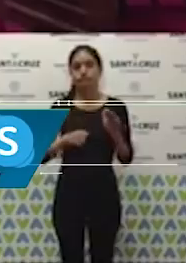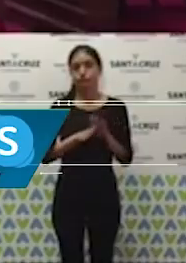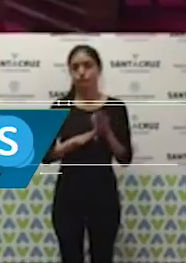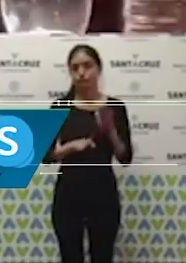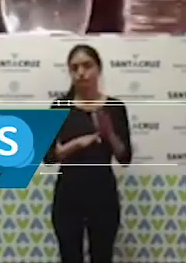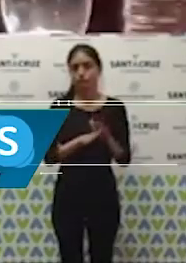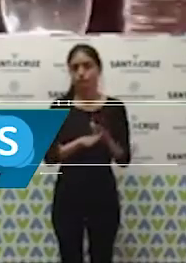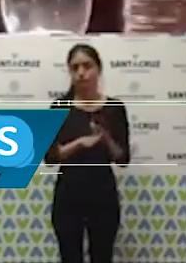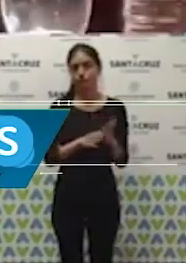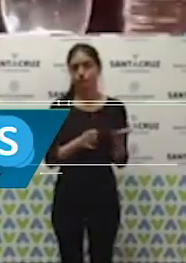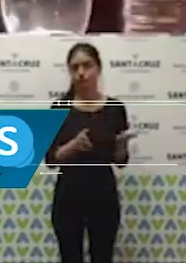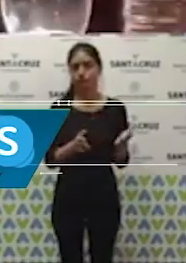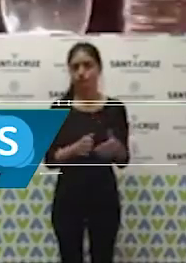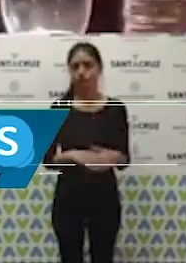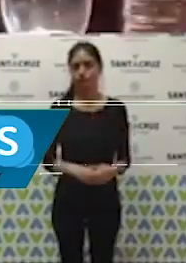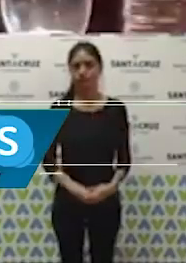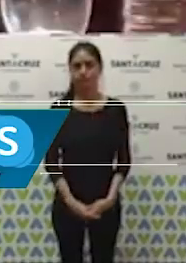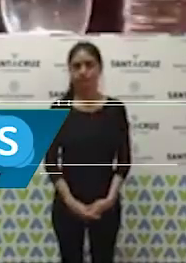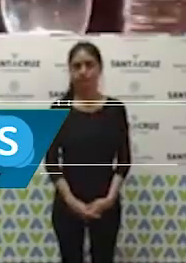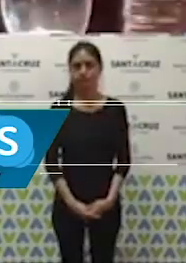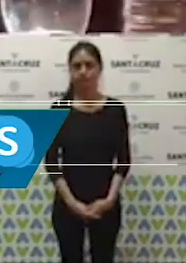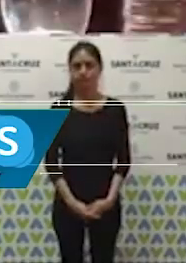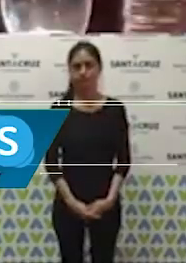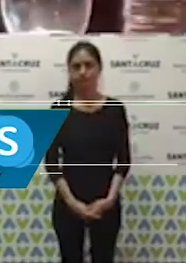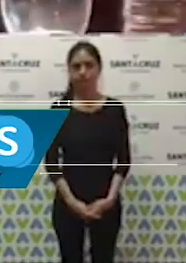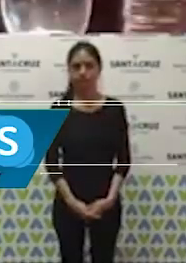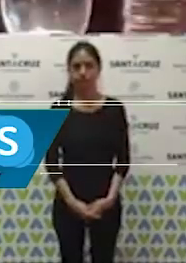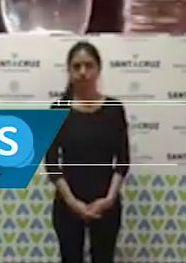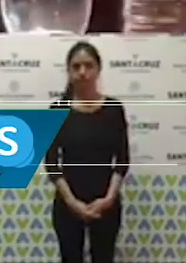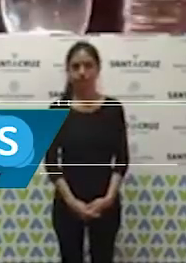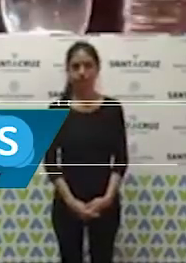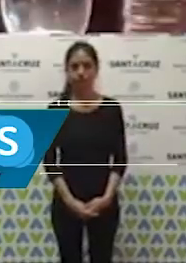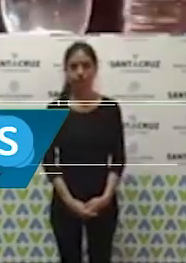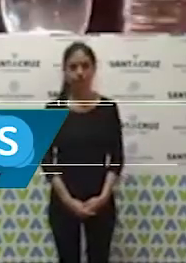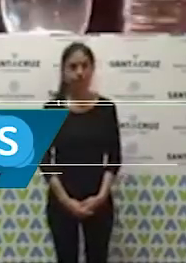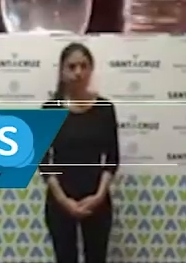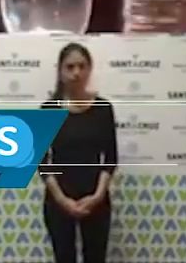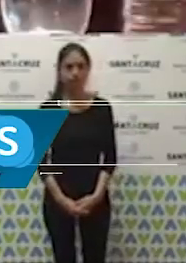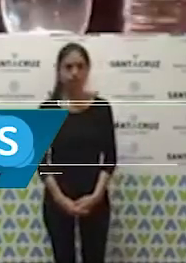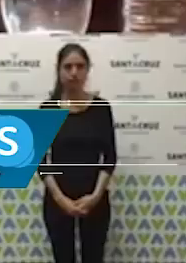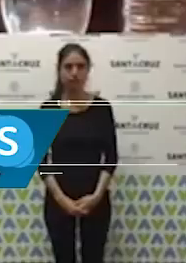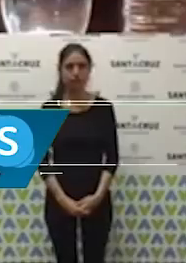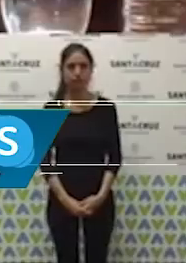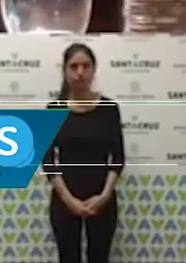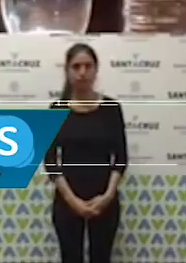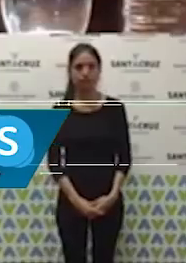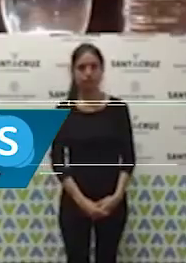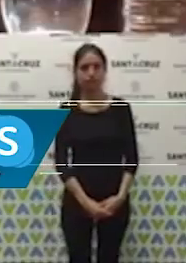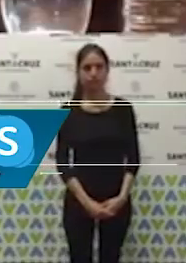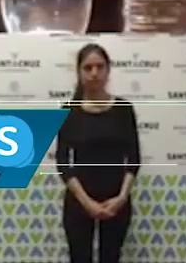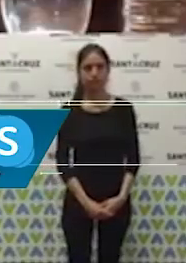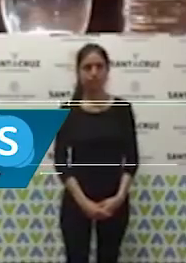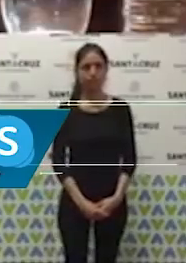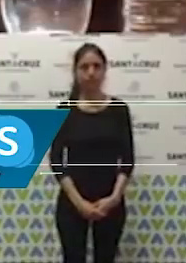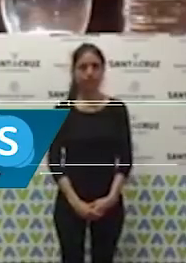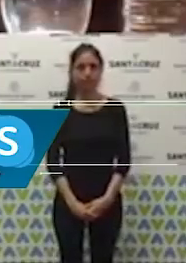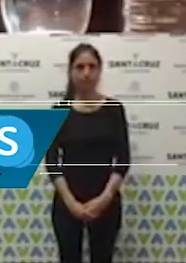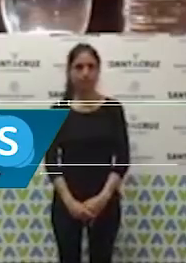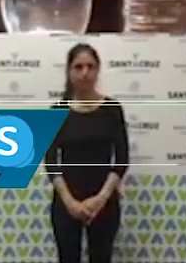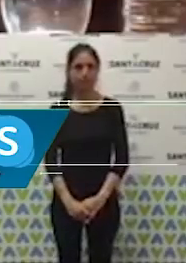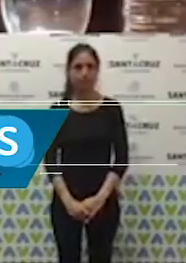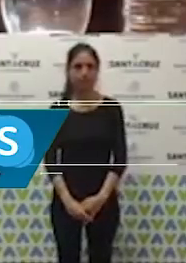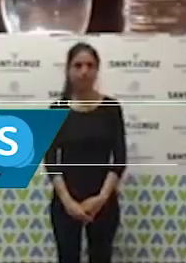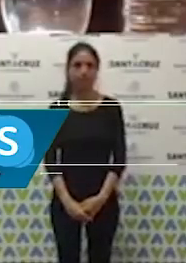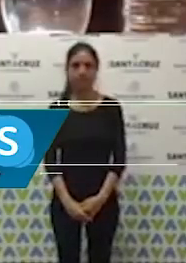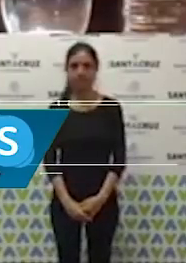Santa Cruz y Arona, a mitad de camino. O sea, a mitad de camino en la autopista del sur, la TF1, si uno sale de Santa Cruz, pues unos